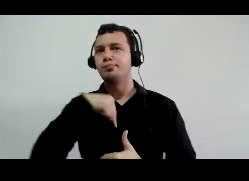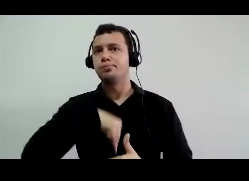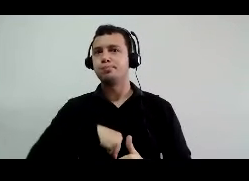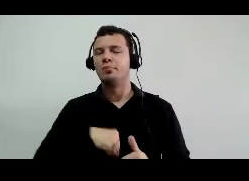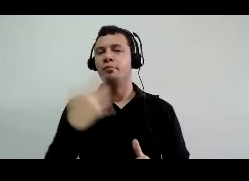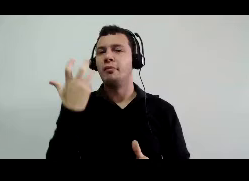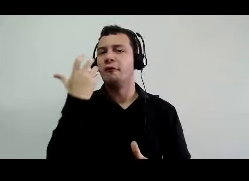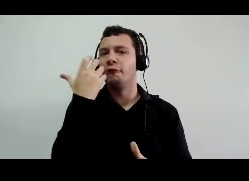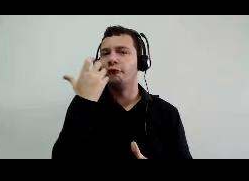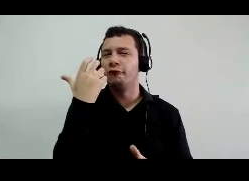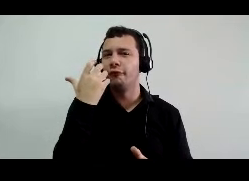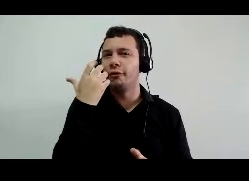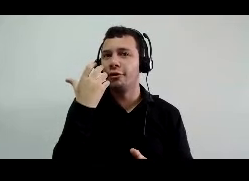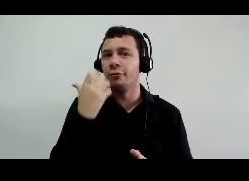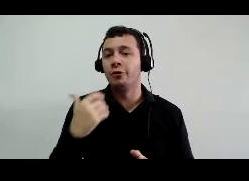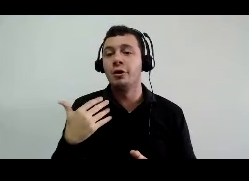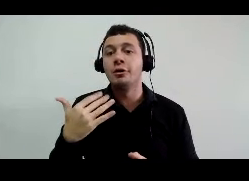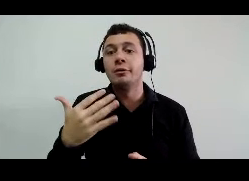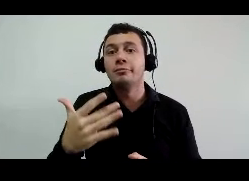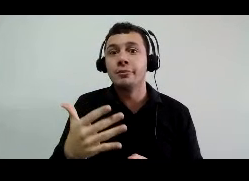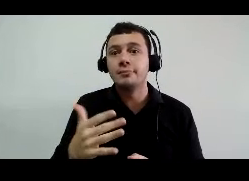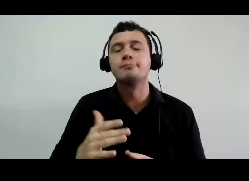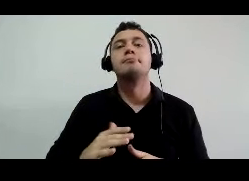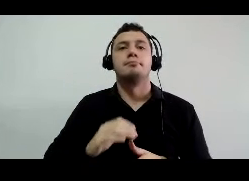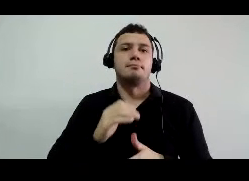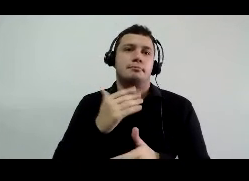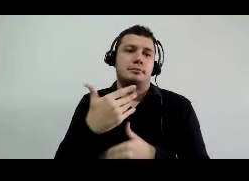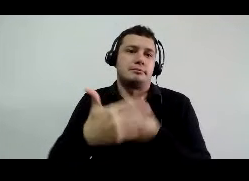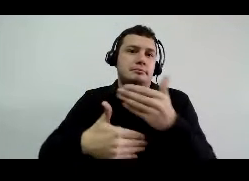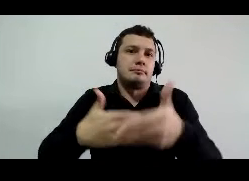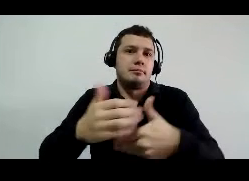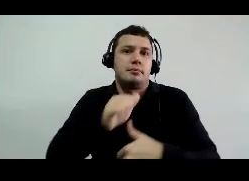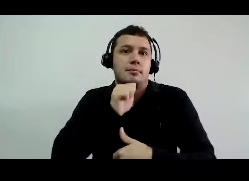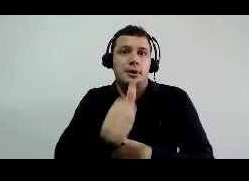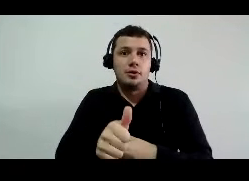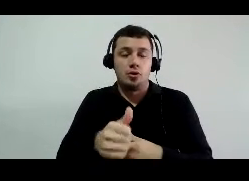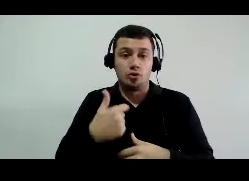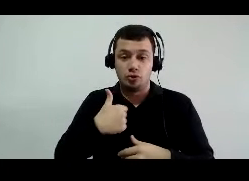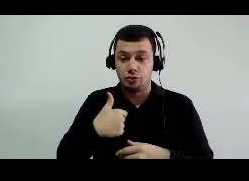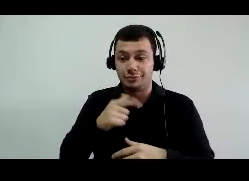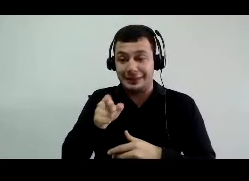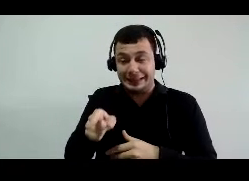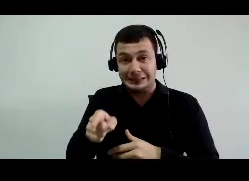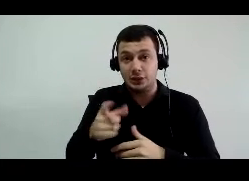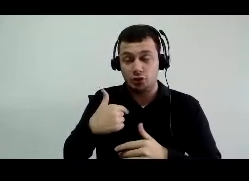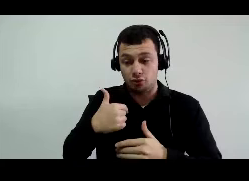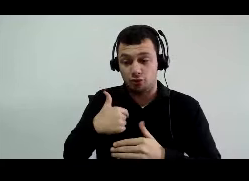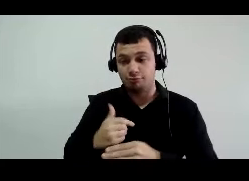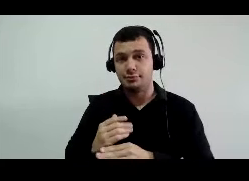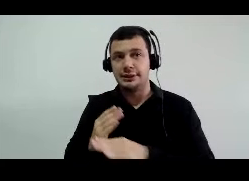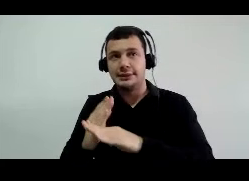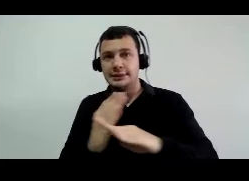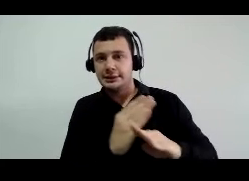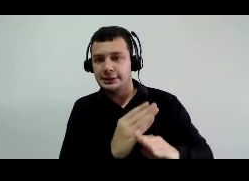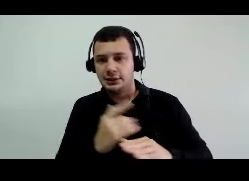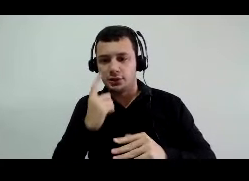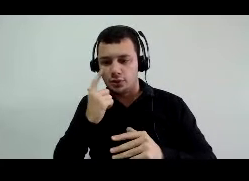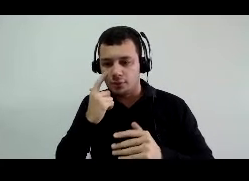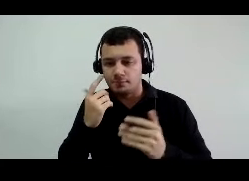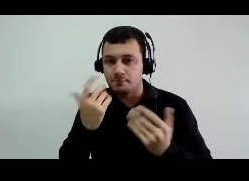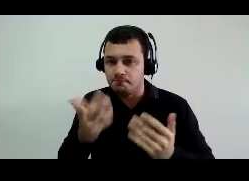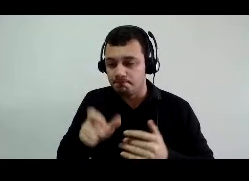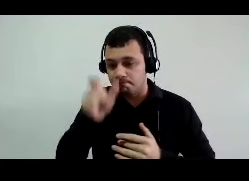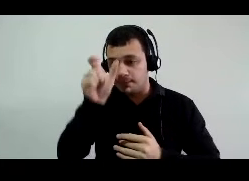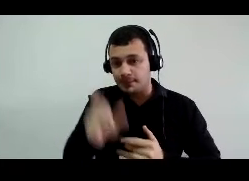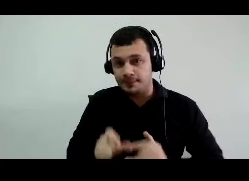que me puede complicar y que ese evento adverso yo no lo puedo prevenir. Y o atiendo a ese paciente, ¿cierto? Y que